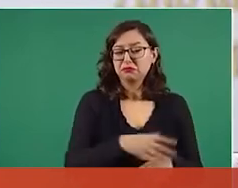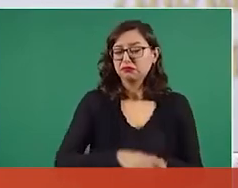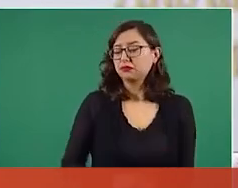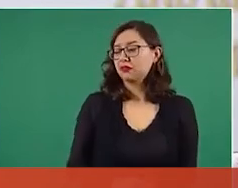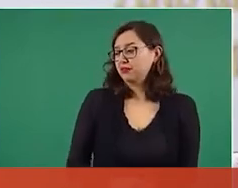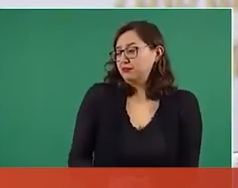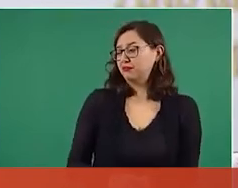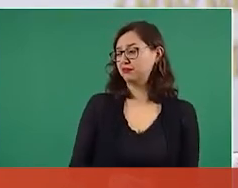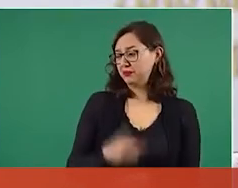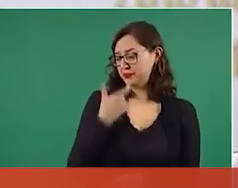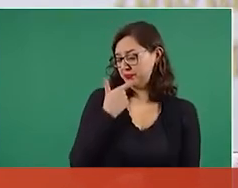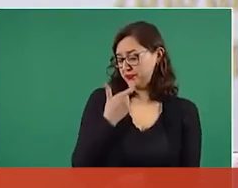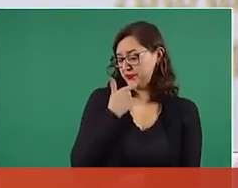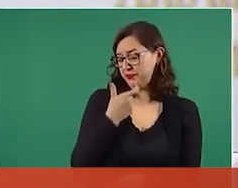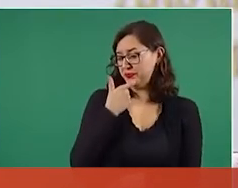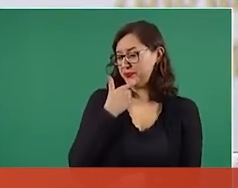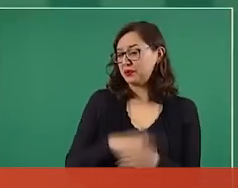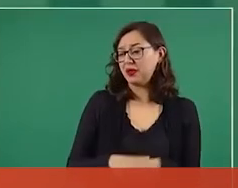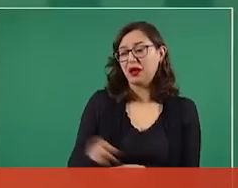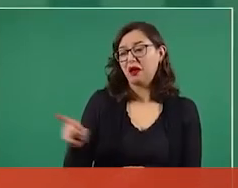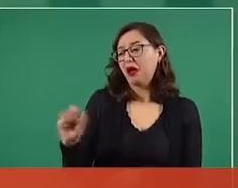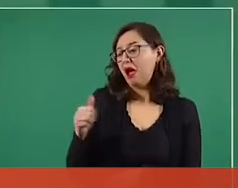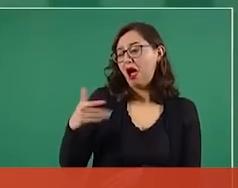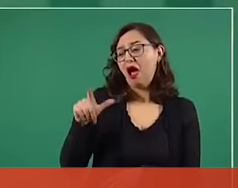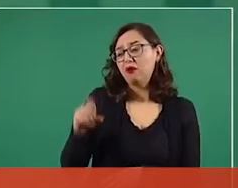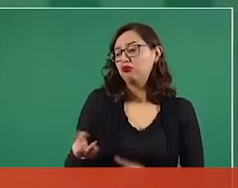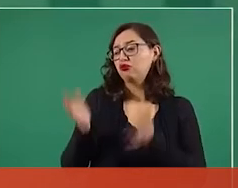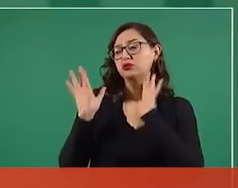pues casi como loquito,